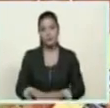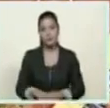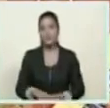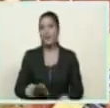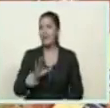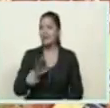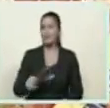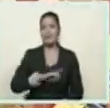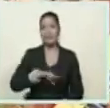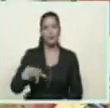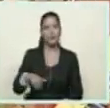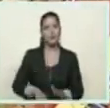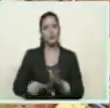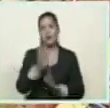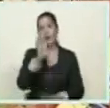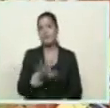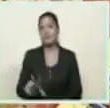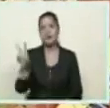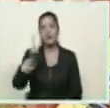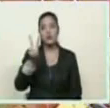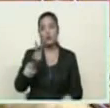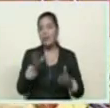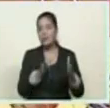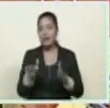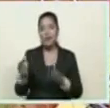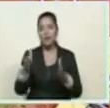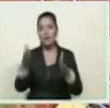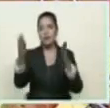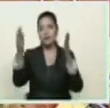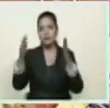así sacamos a venezuela del laberinto